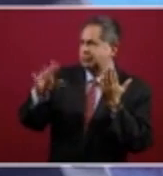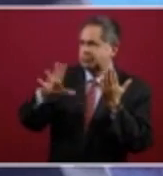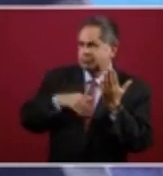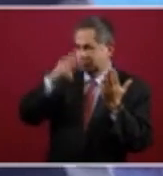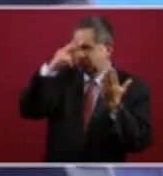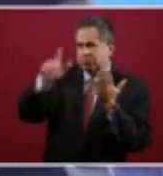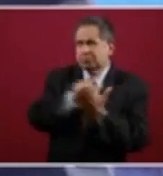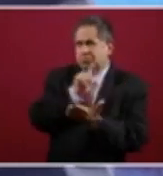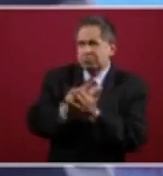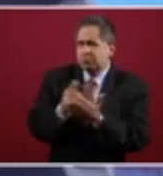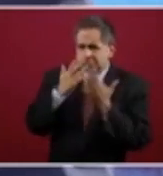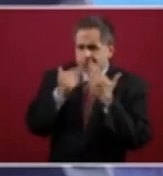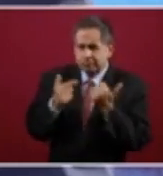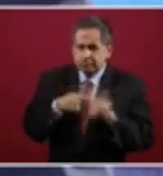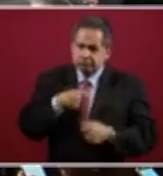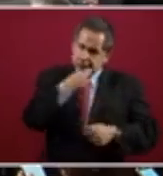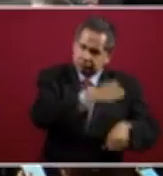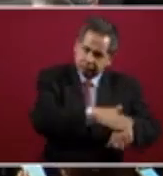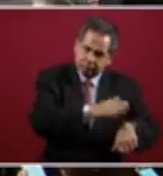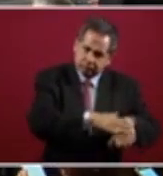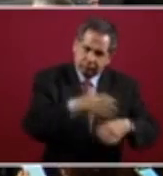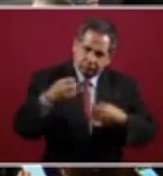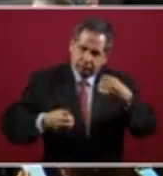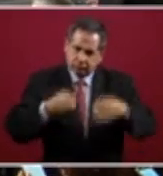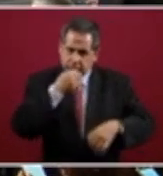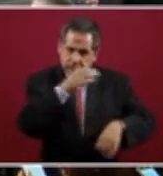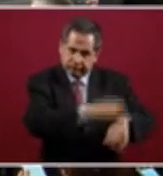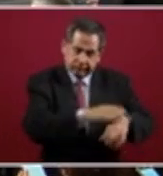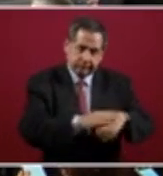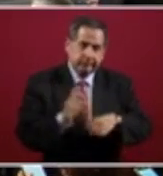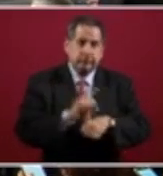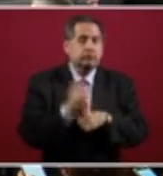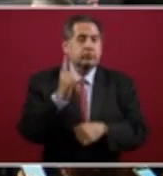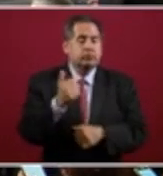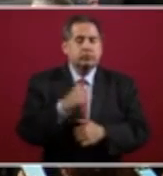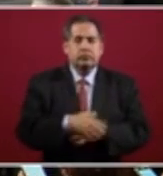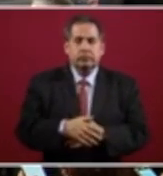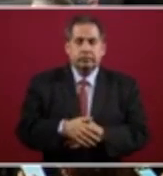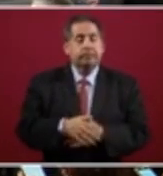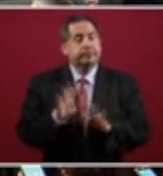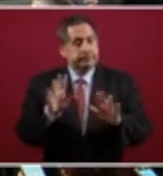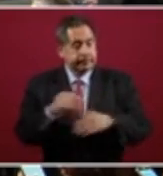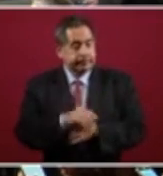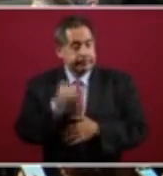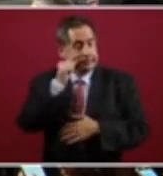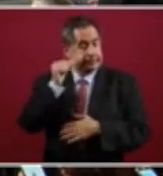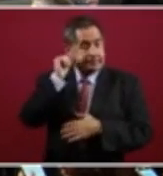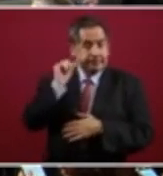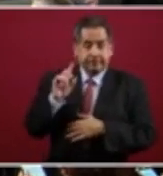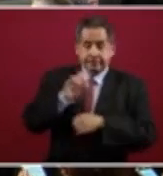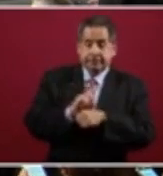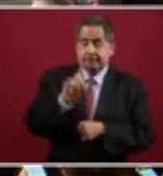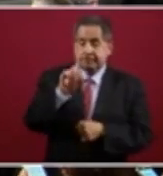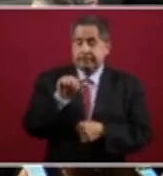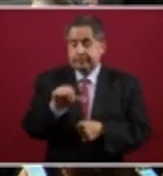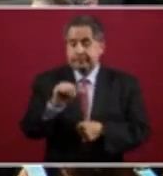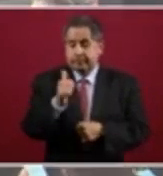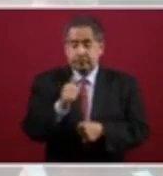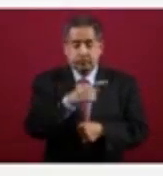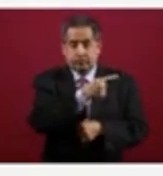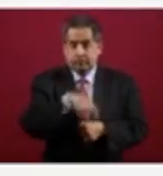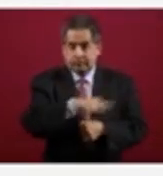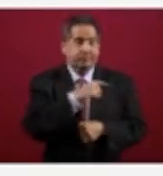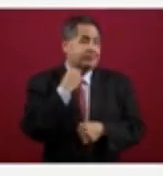punto. El juez les comenta eso el 1 de agosto. Posteriormente, el día de ayer, el 6 de agosto, los abogados presentan un